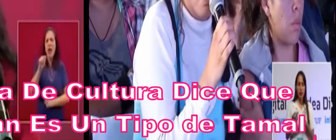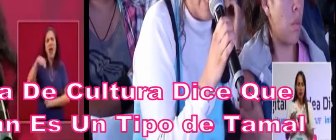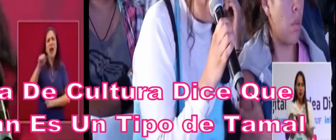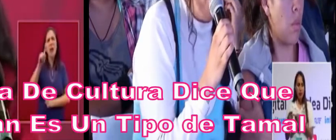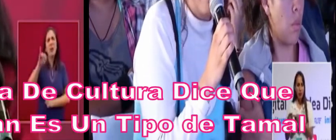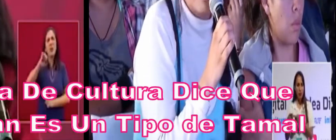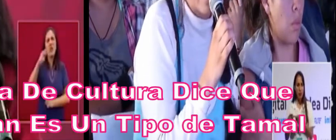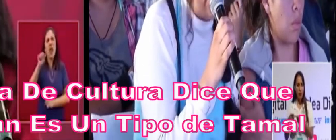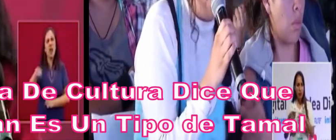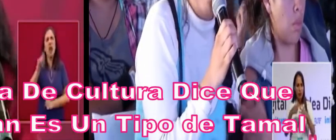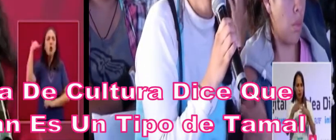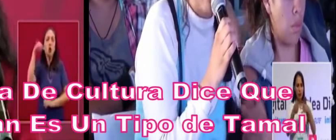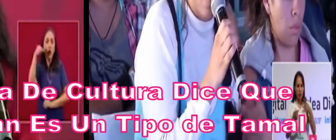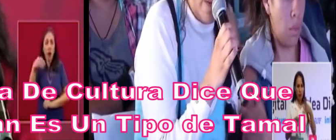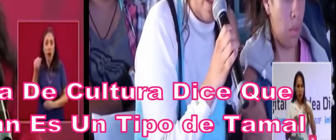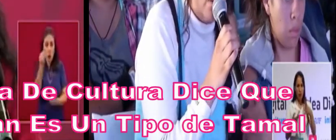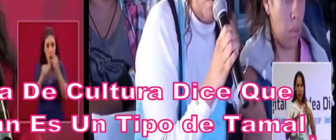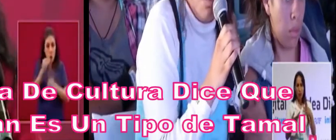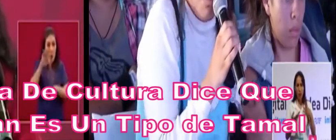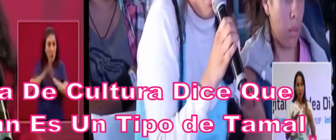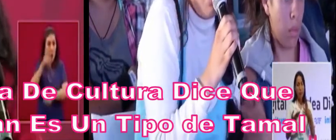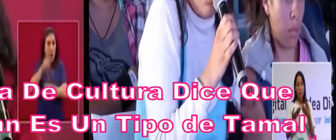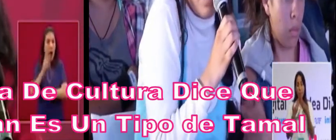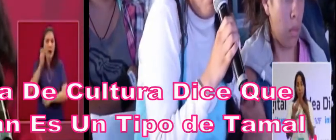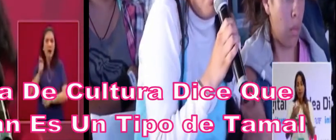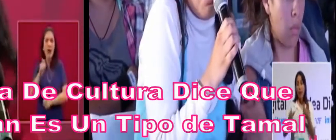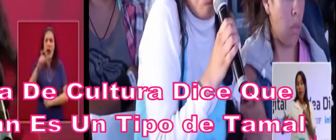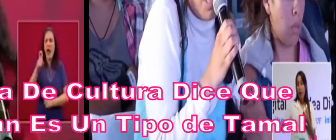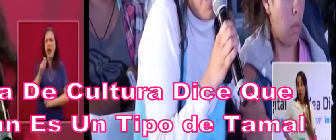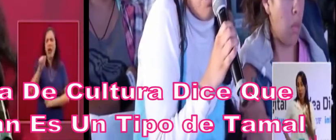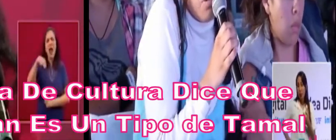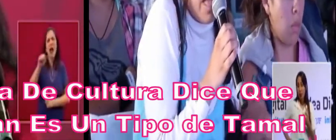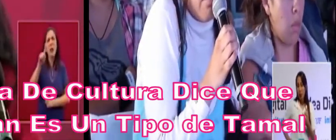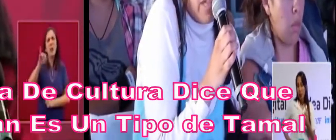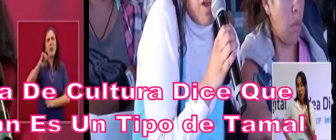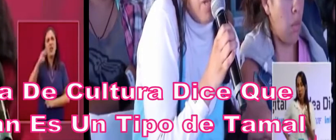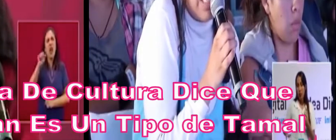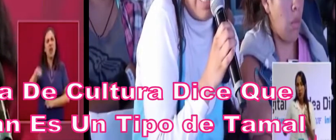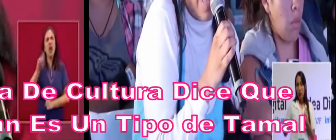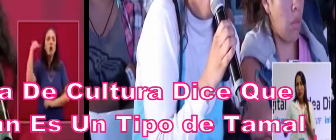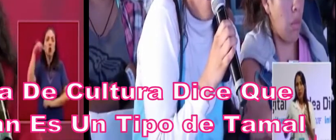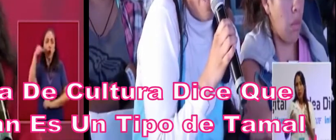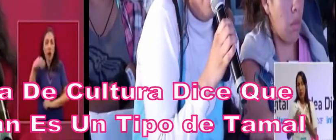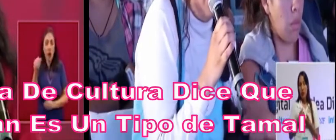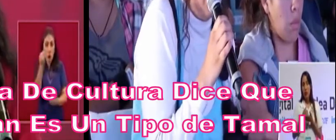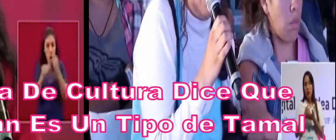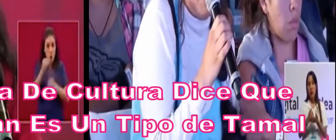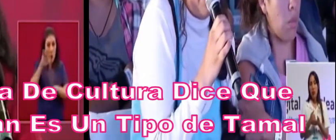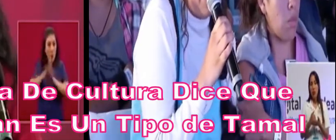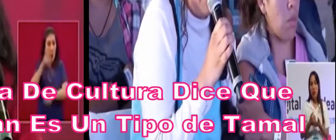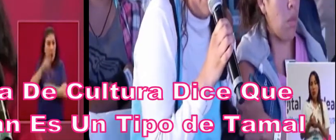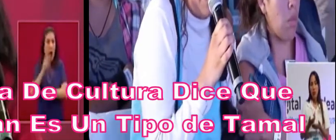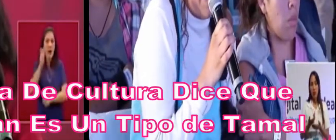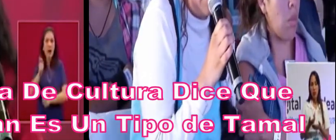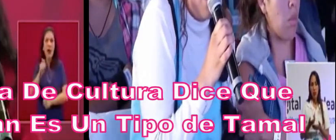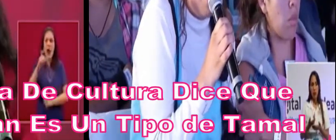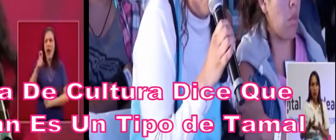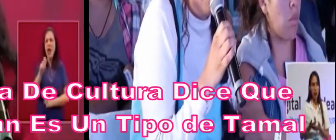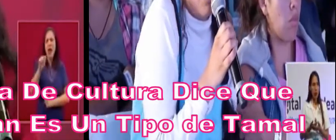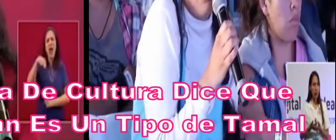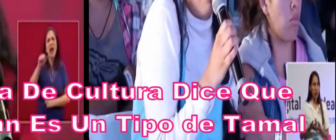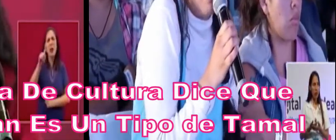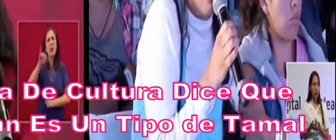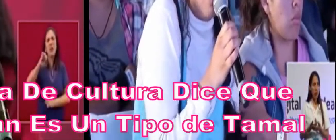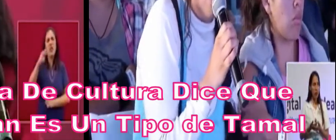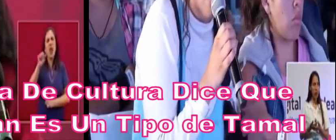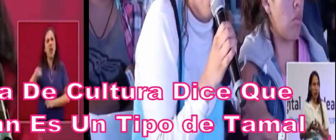si supiéramos manejar un buen gobierno, no necesitamos nada solar, lenguas náhuatl, y son maternas aztecas, porque es